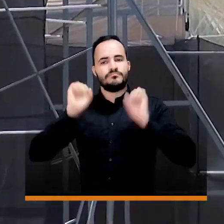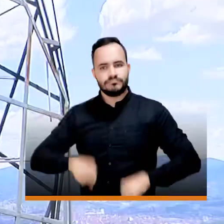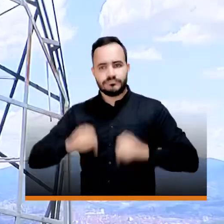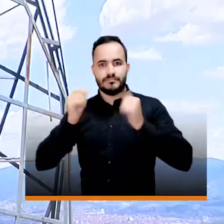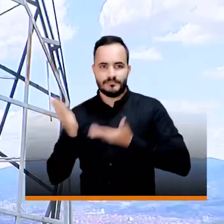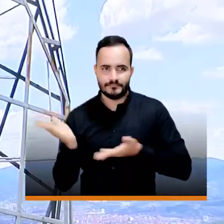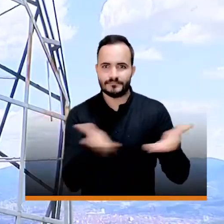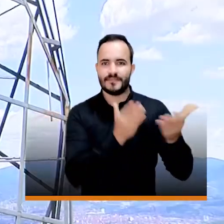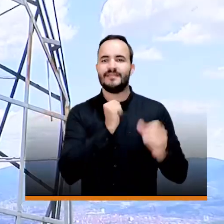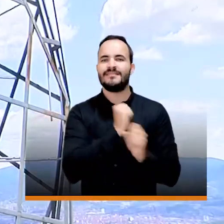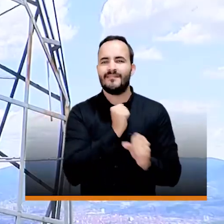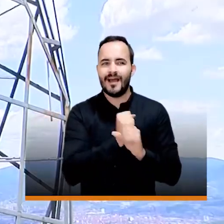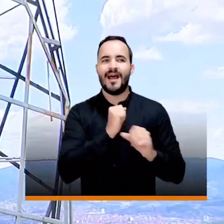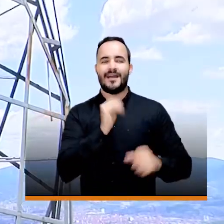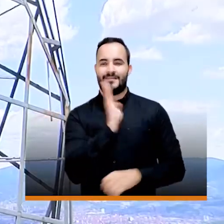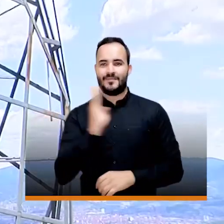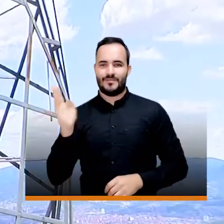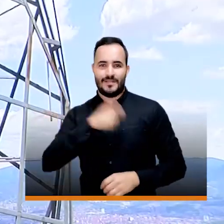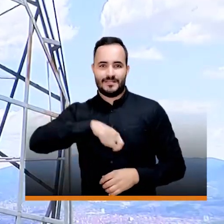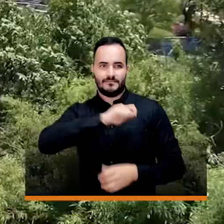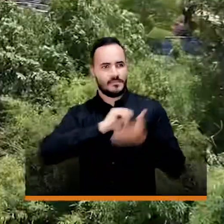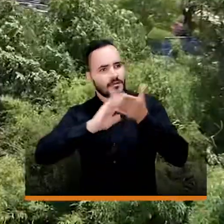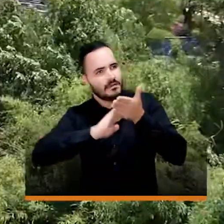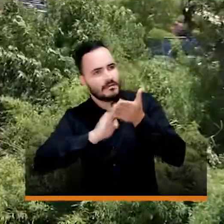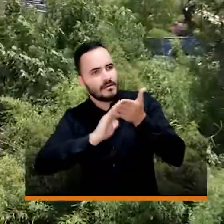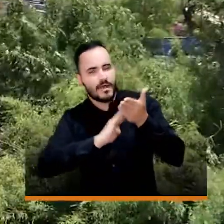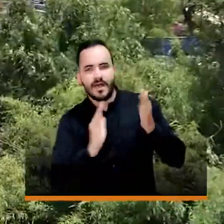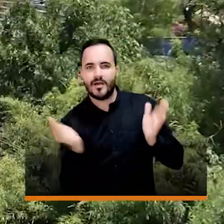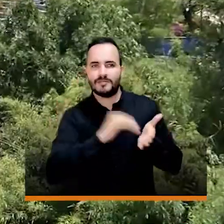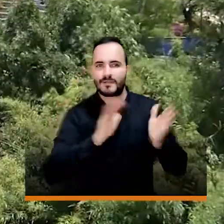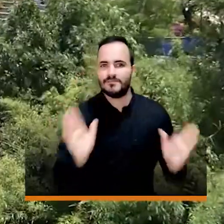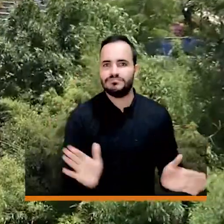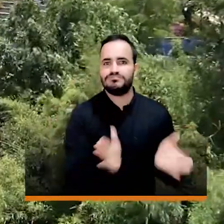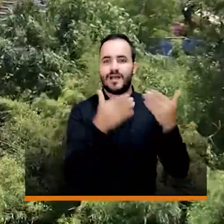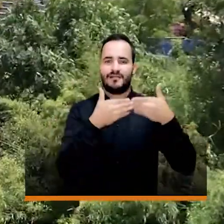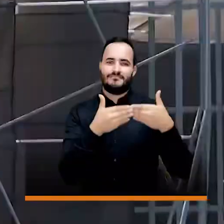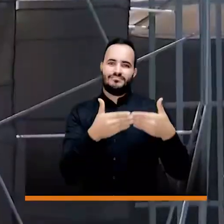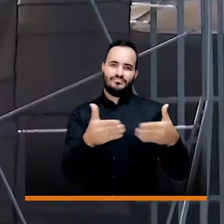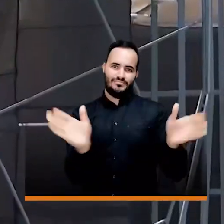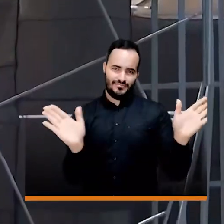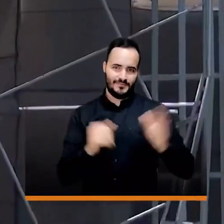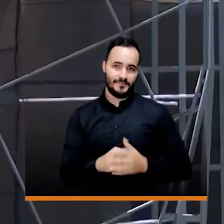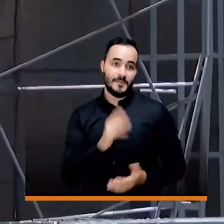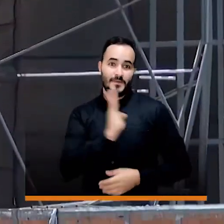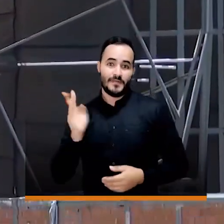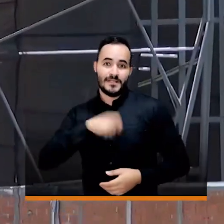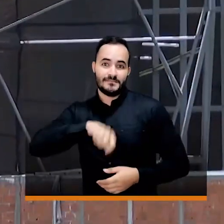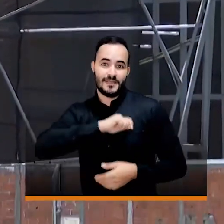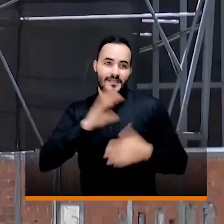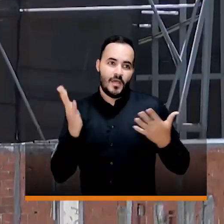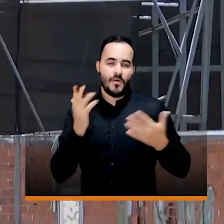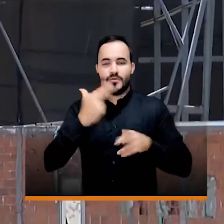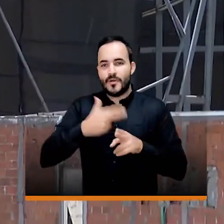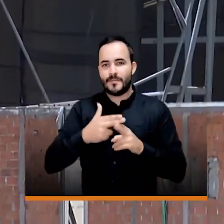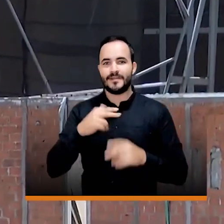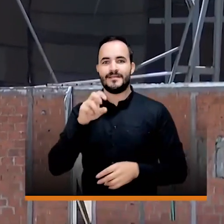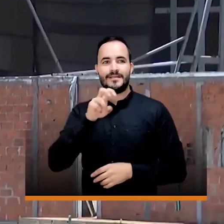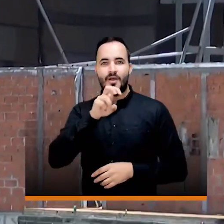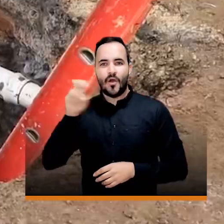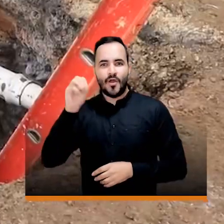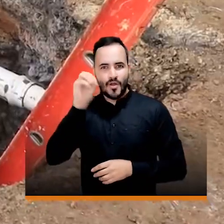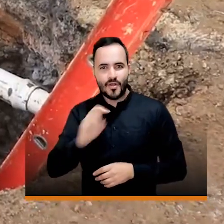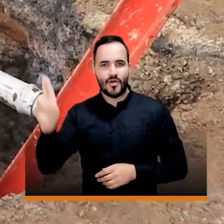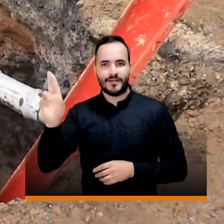para poder desarrollar la restauración, la recuperación de la Biblioteca España o Biblioteca Zona